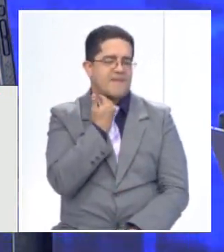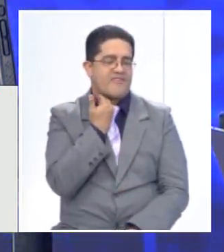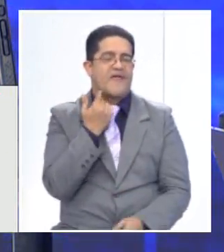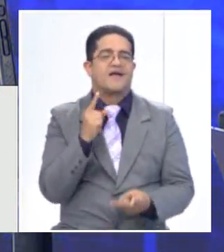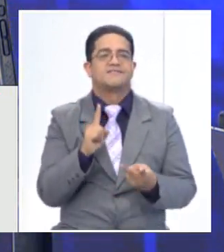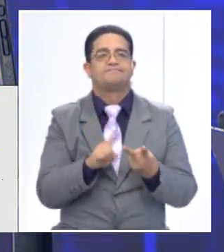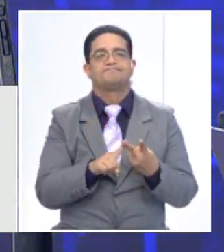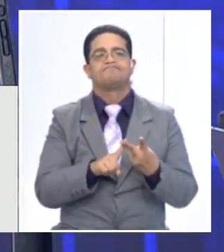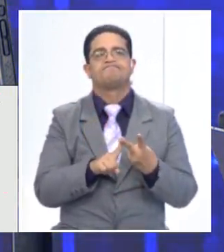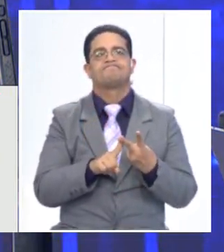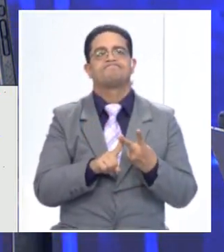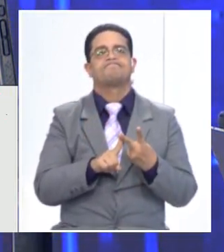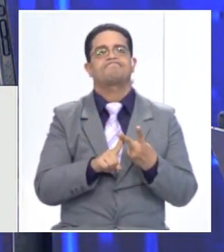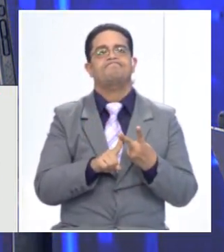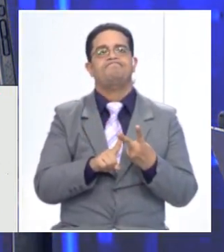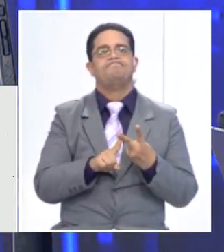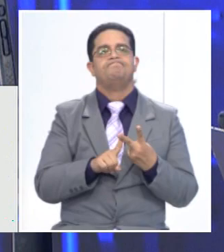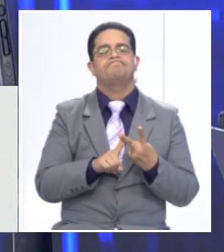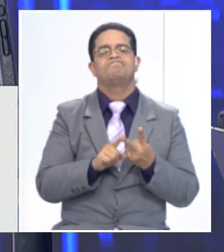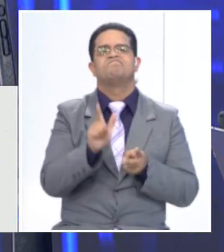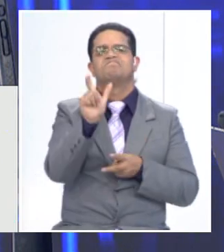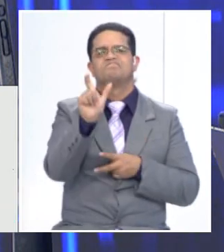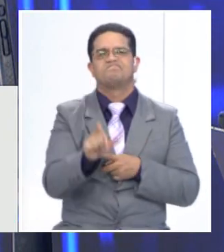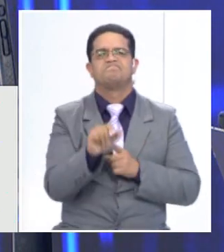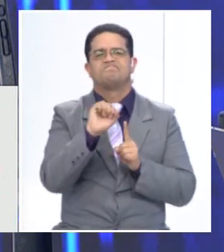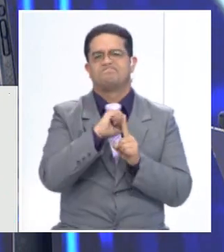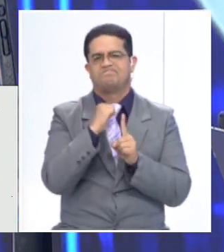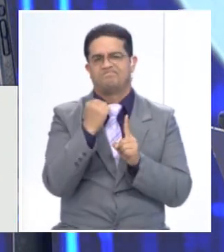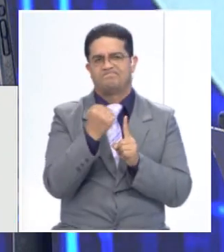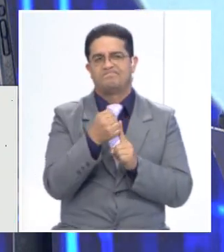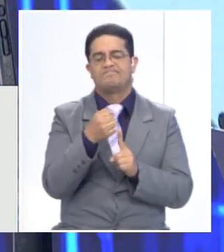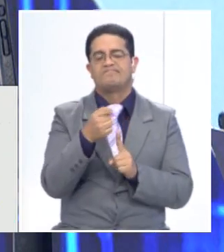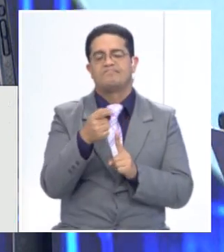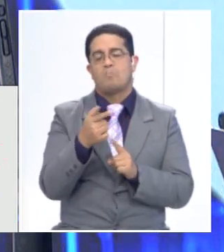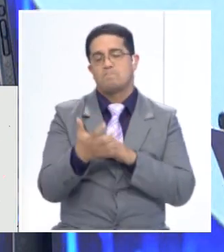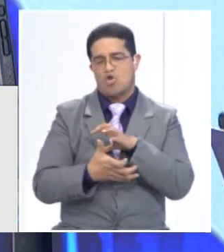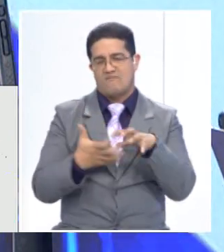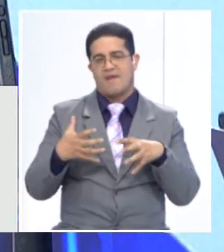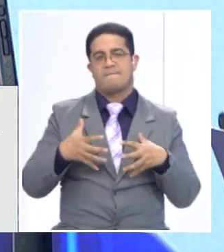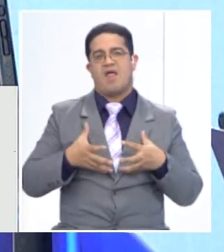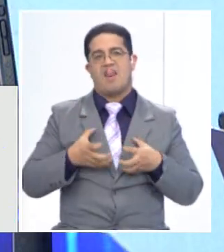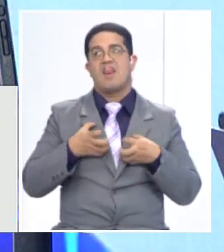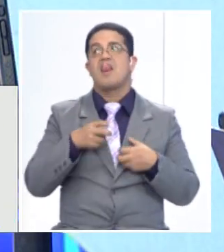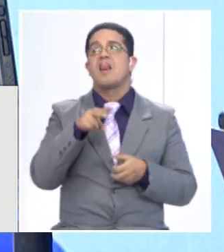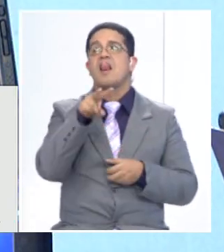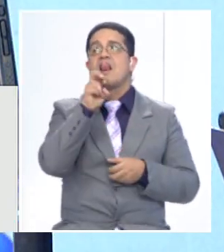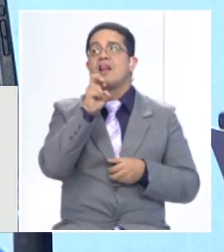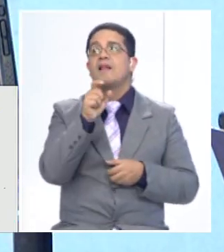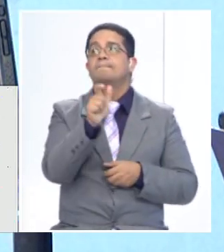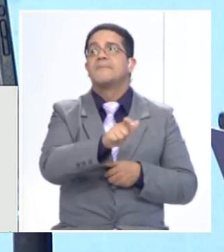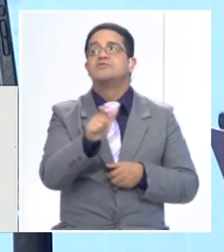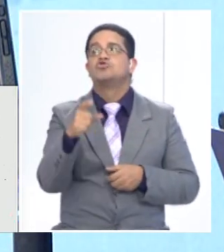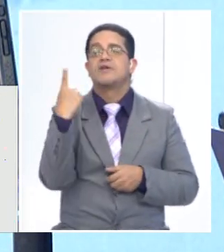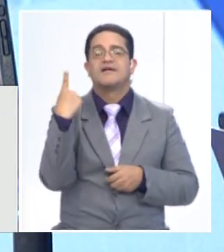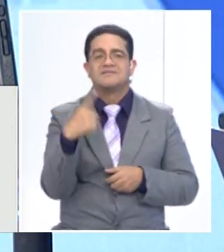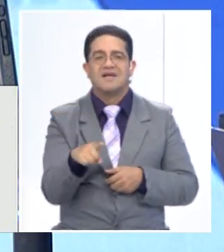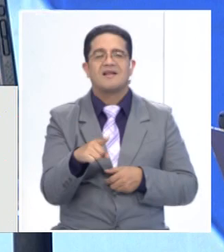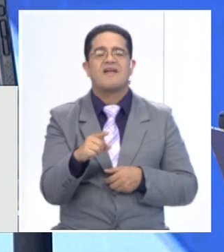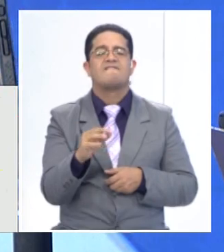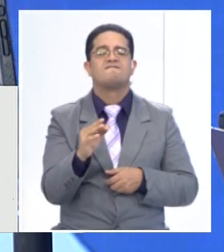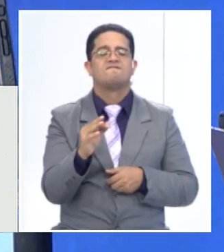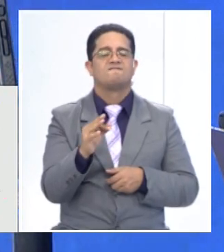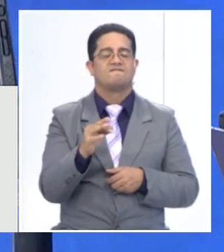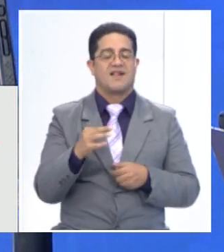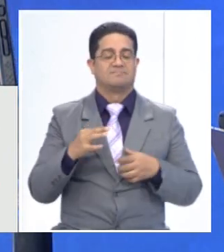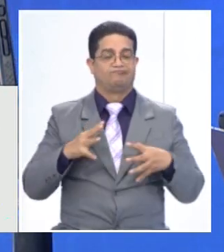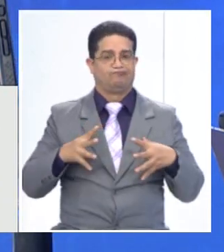que tienen patologías inclusive neumonológicas. Los pacientes, por ejemplo, que tienen fibrosis quística, eso también